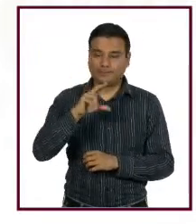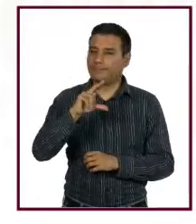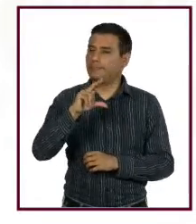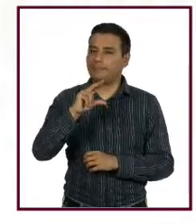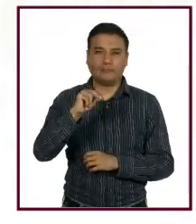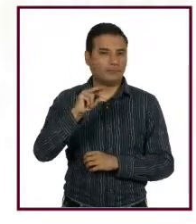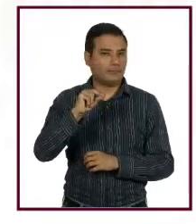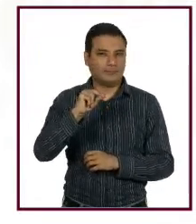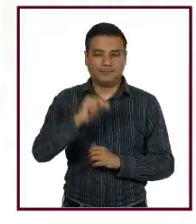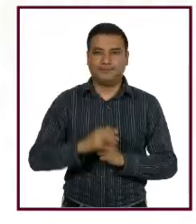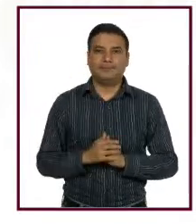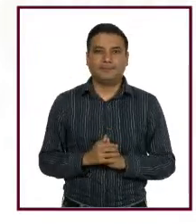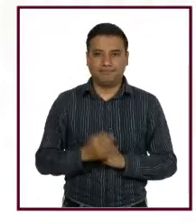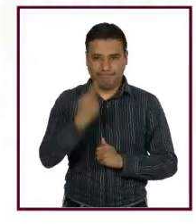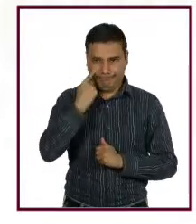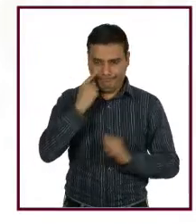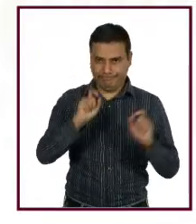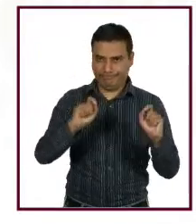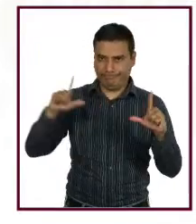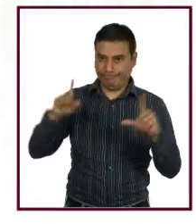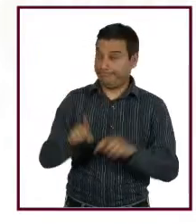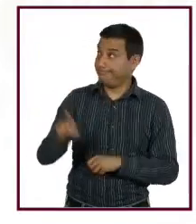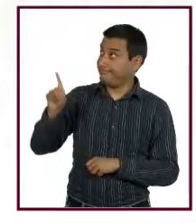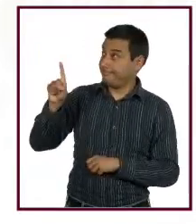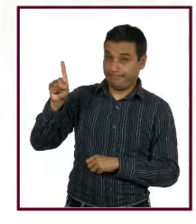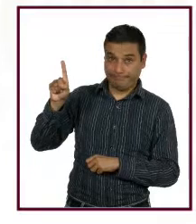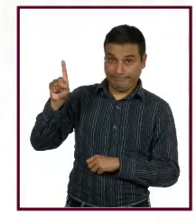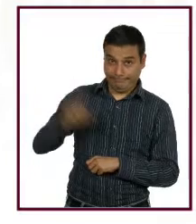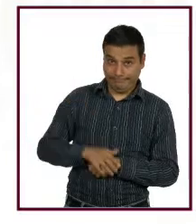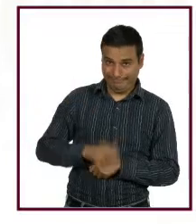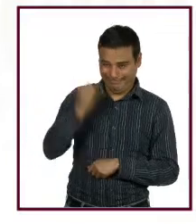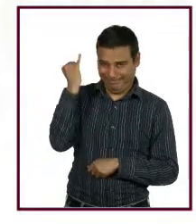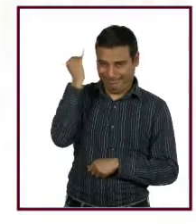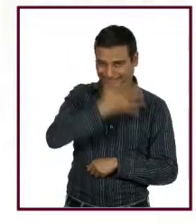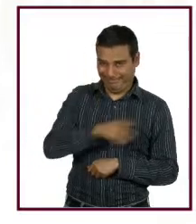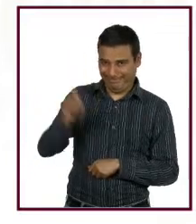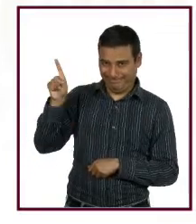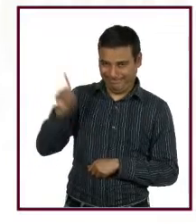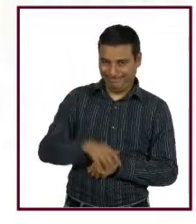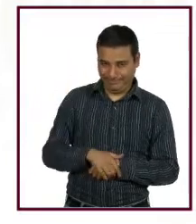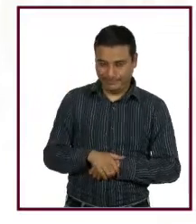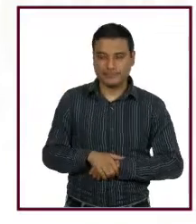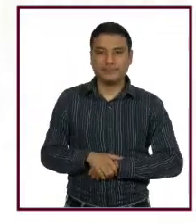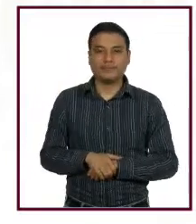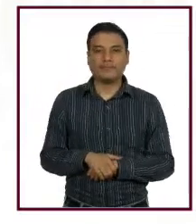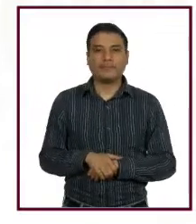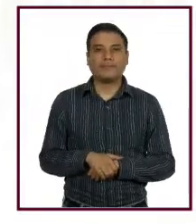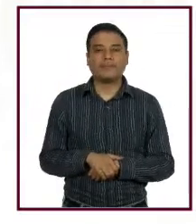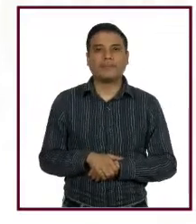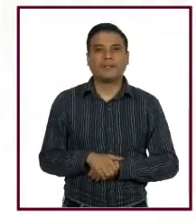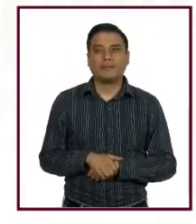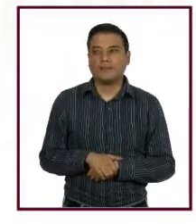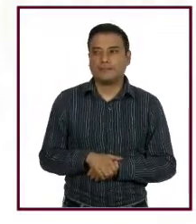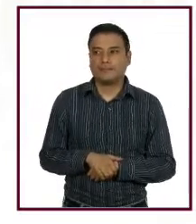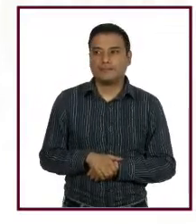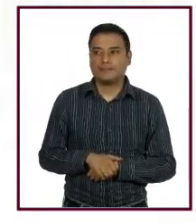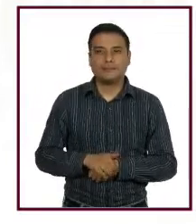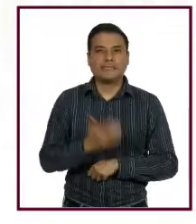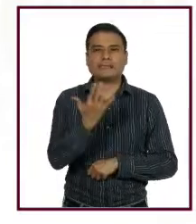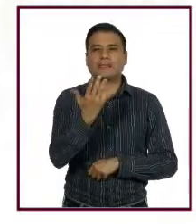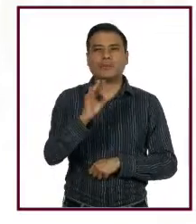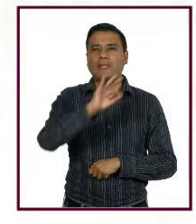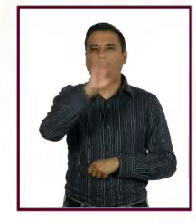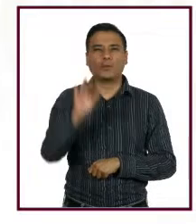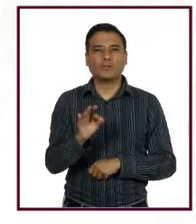todas partes. Vemos en la diapositiva, en la imagen que tienen en sus pantallas, que el que tiene más de la mitad de los consumos son